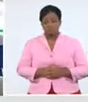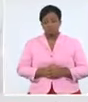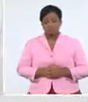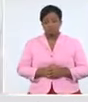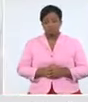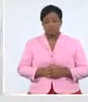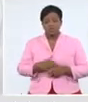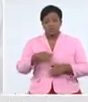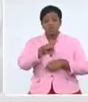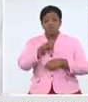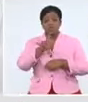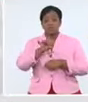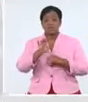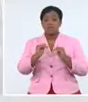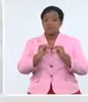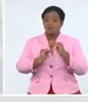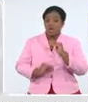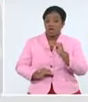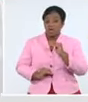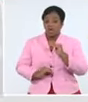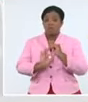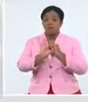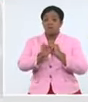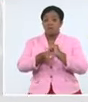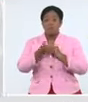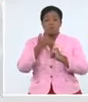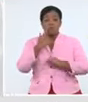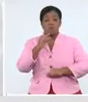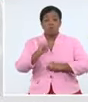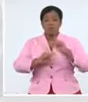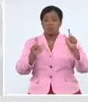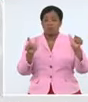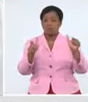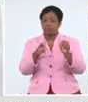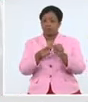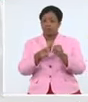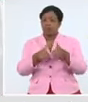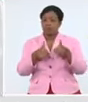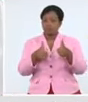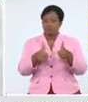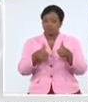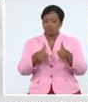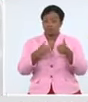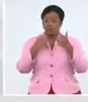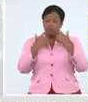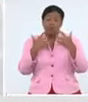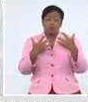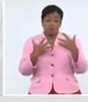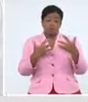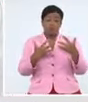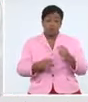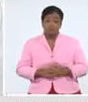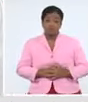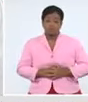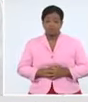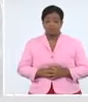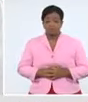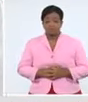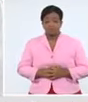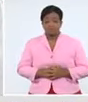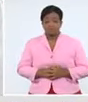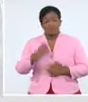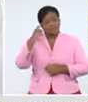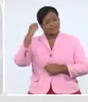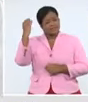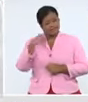Doctor. Asimismo, disminuyendo la incidencia, que es importante. Pues sabemos